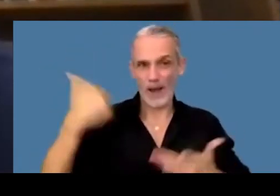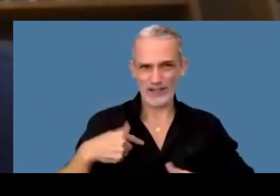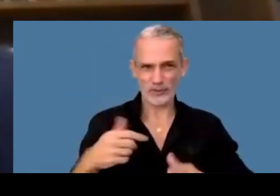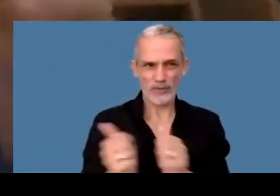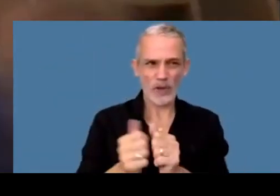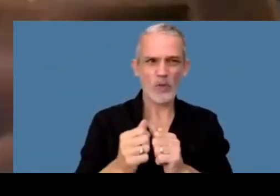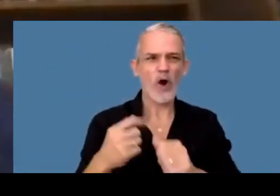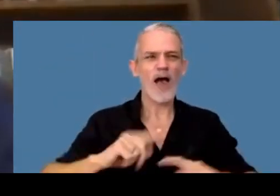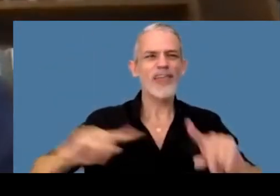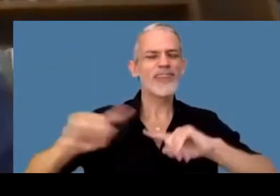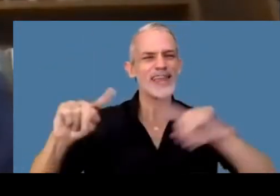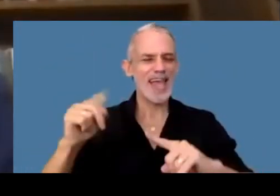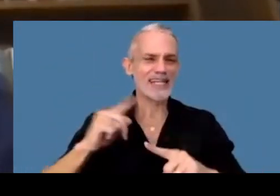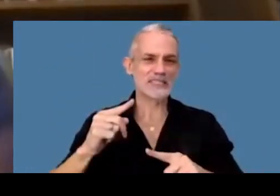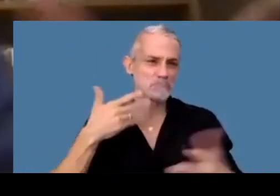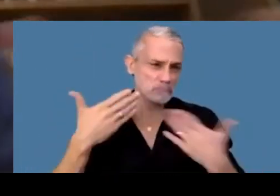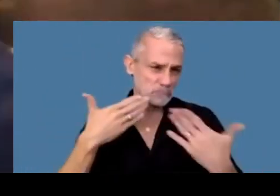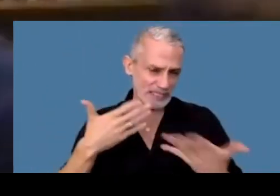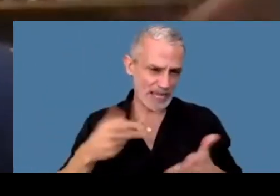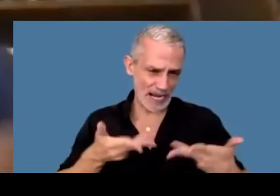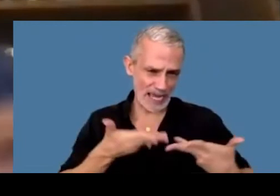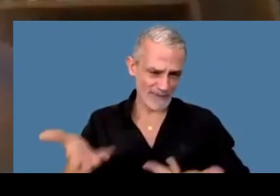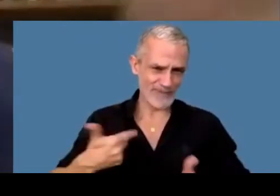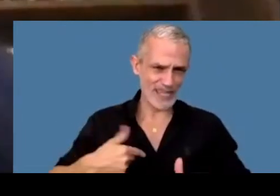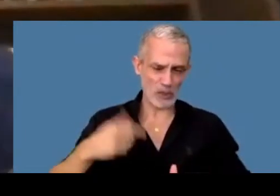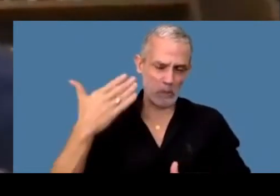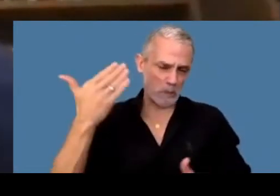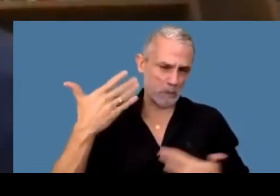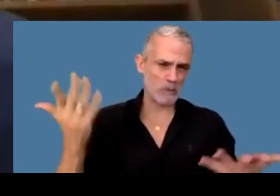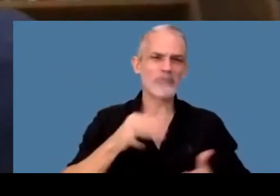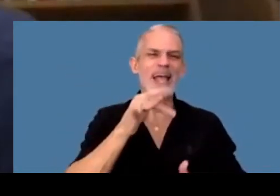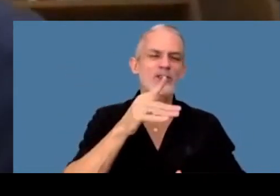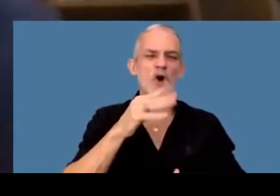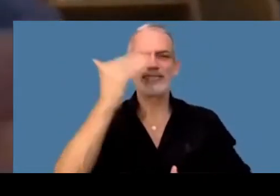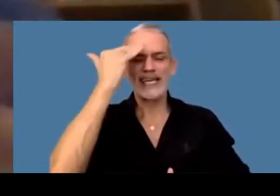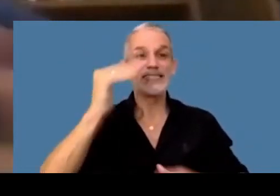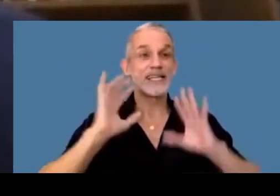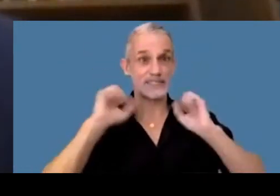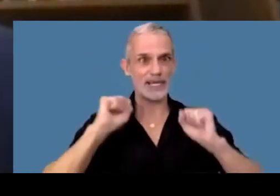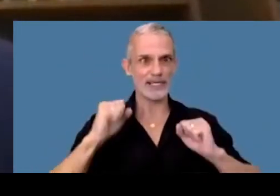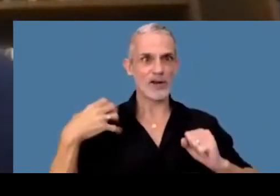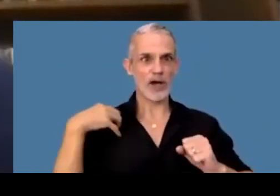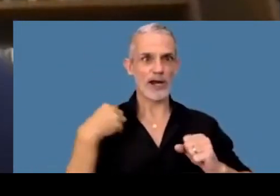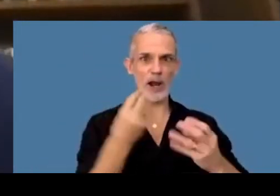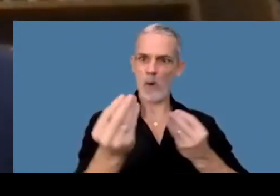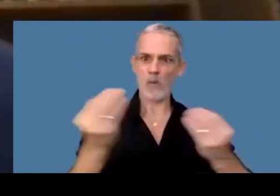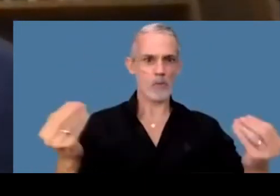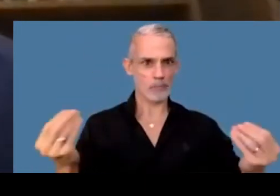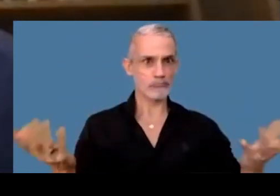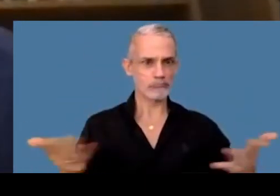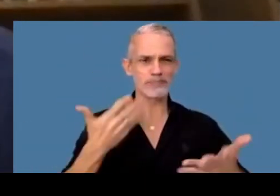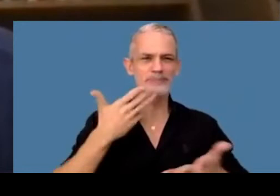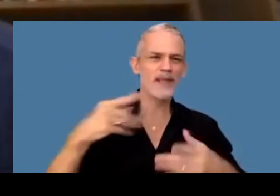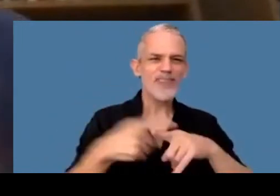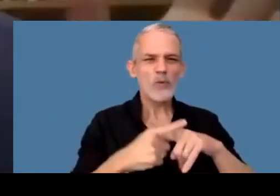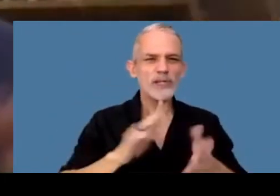dirigentes sindicales en una charla que me habían invitado, eran 14, 15 secretarios generales para discutir una temática